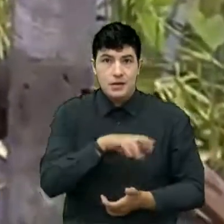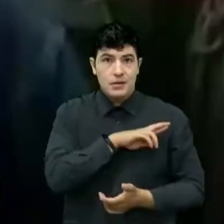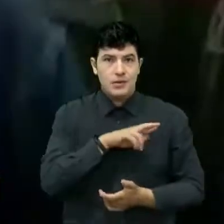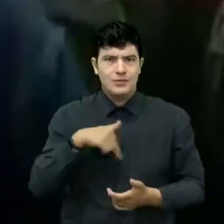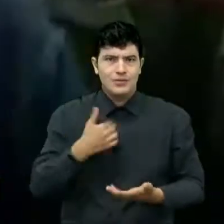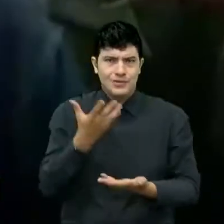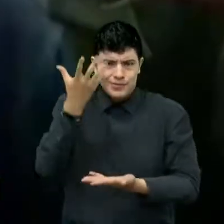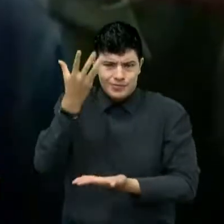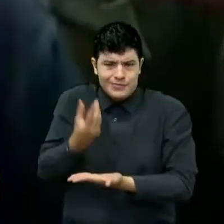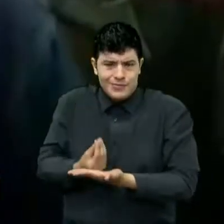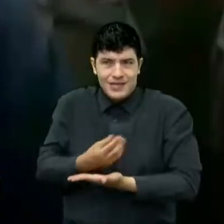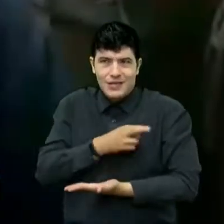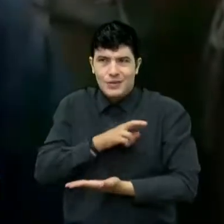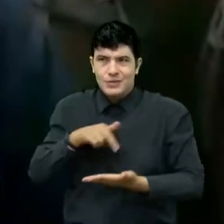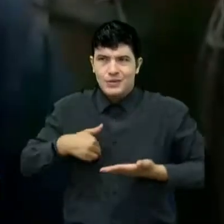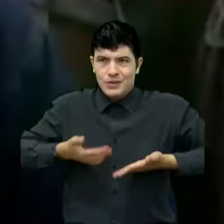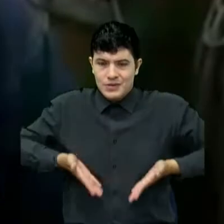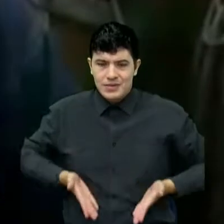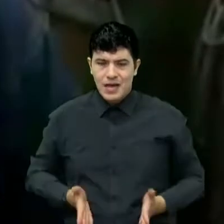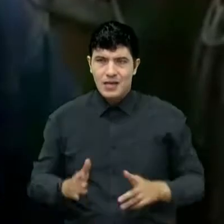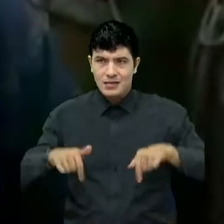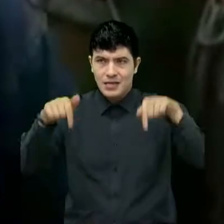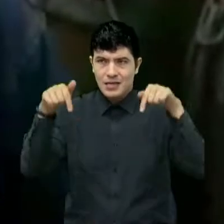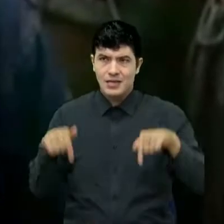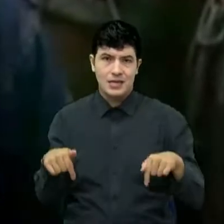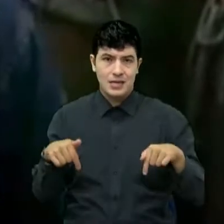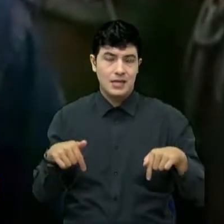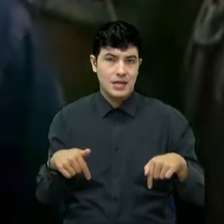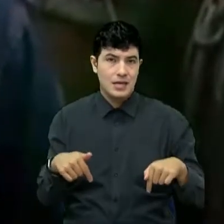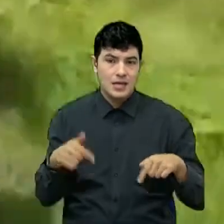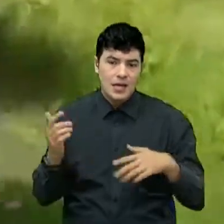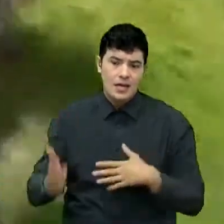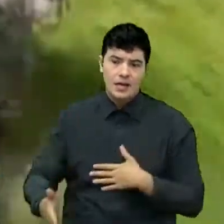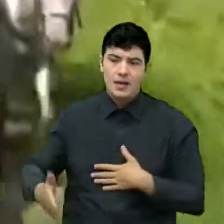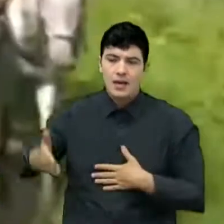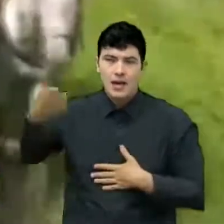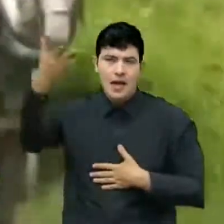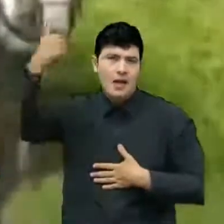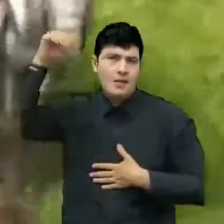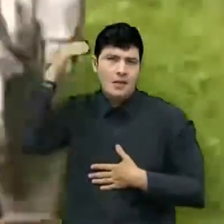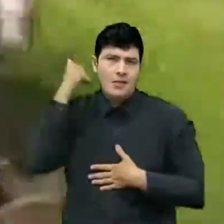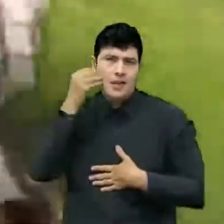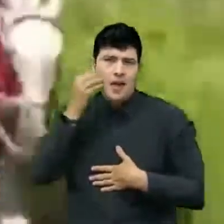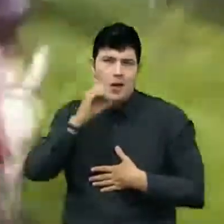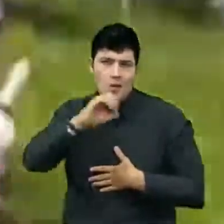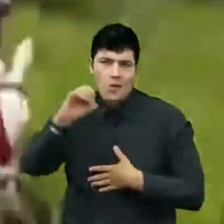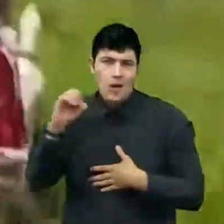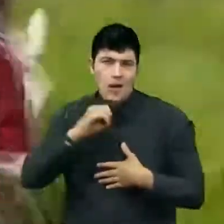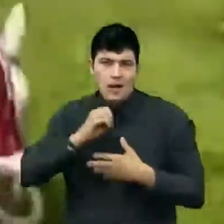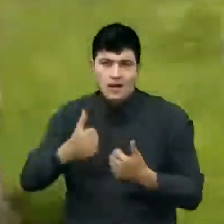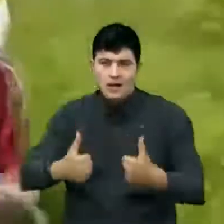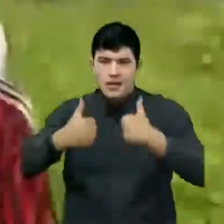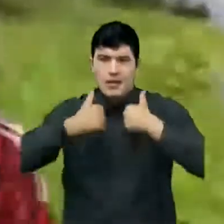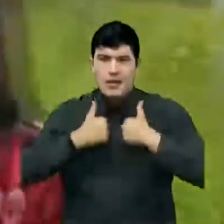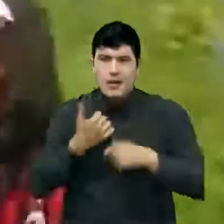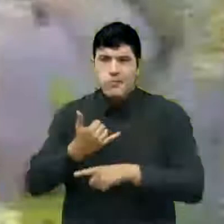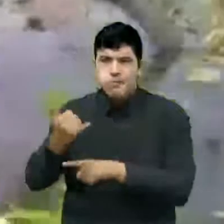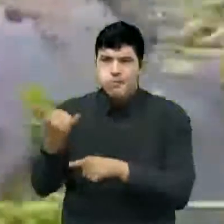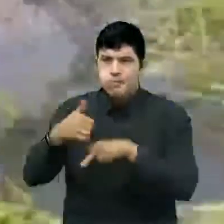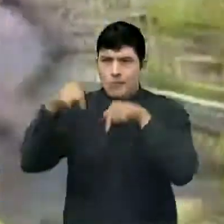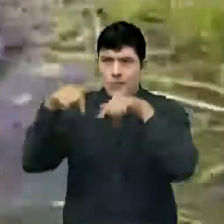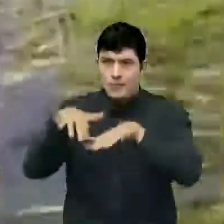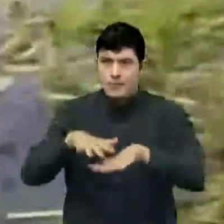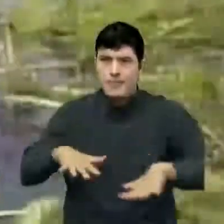acá, que nacimos, nos criamos acá, los abuelos de nosotros se criaron acá, se beneficiaron de este